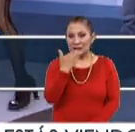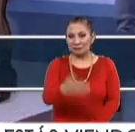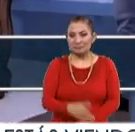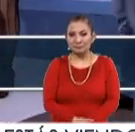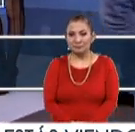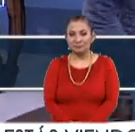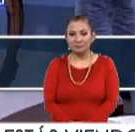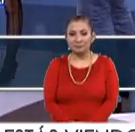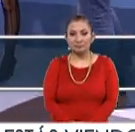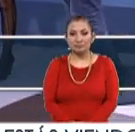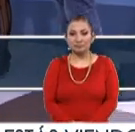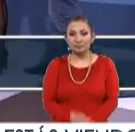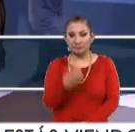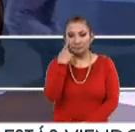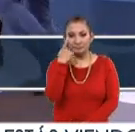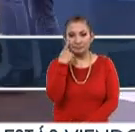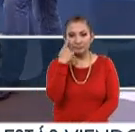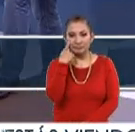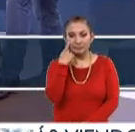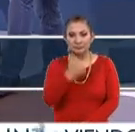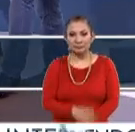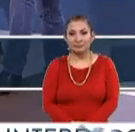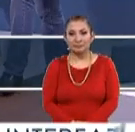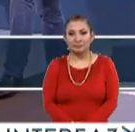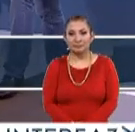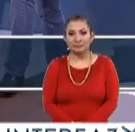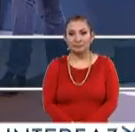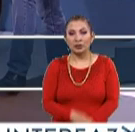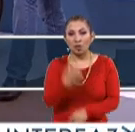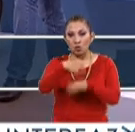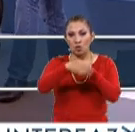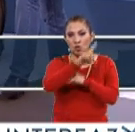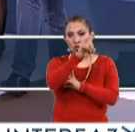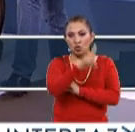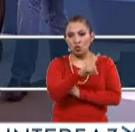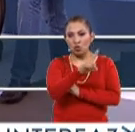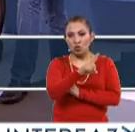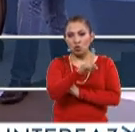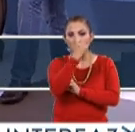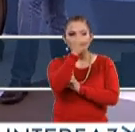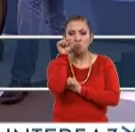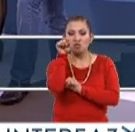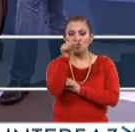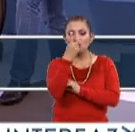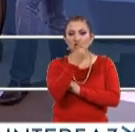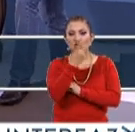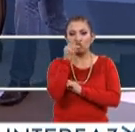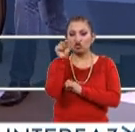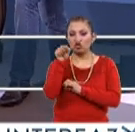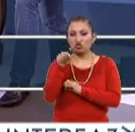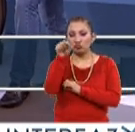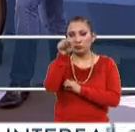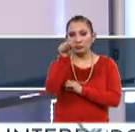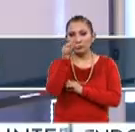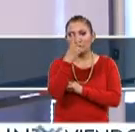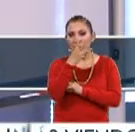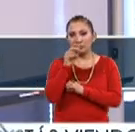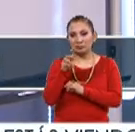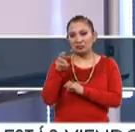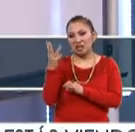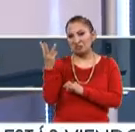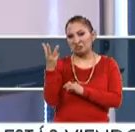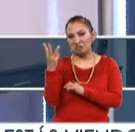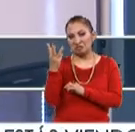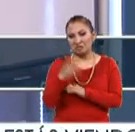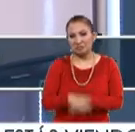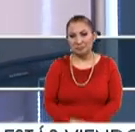bien. Mire, la manera de contar. Uno, un puntito. Dos, dos puntitos. Tres,